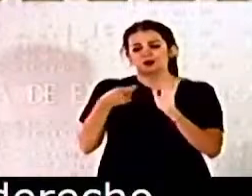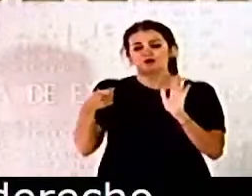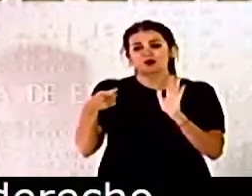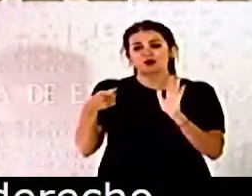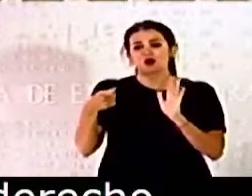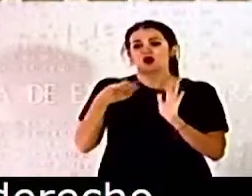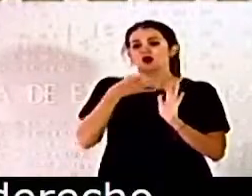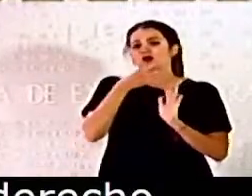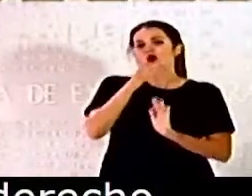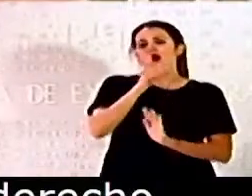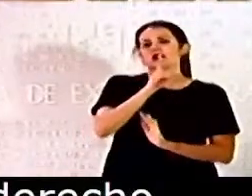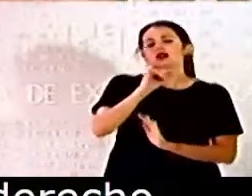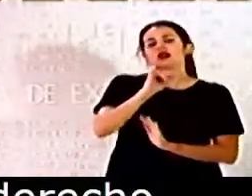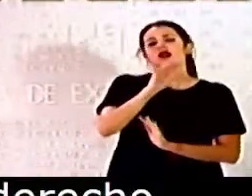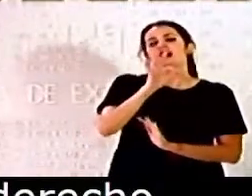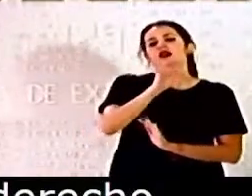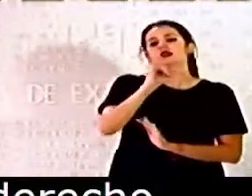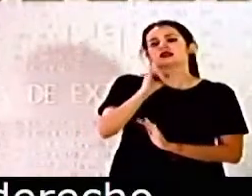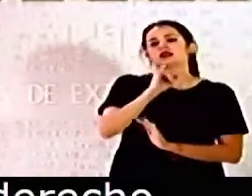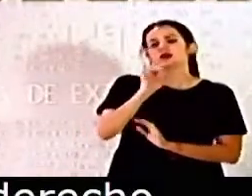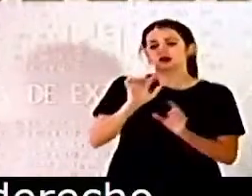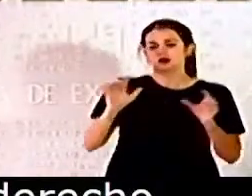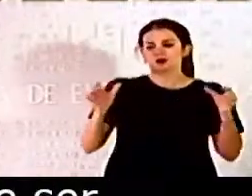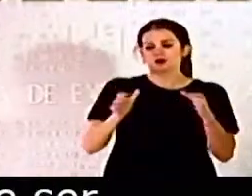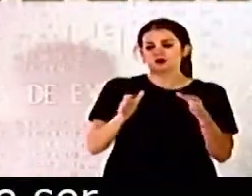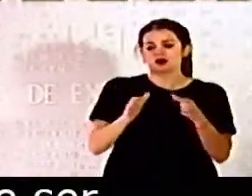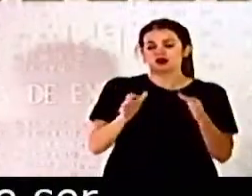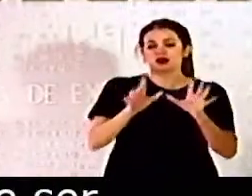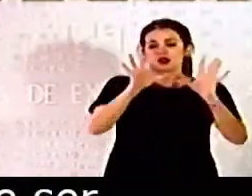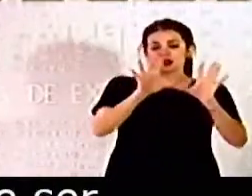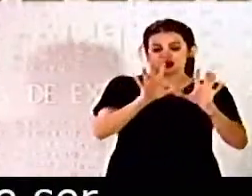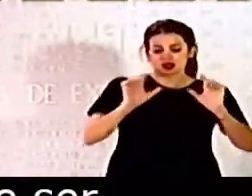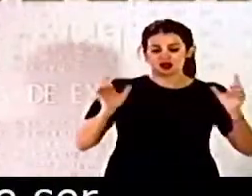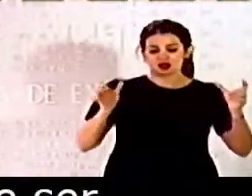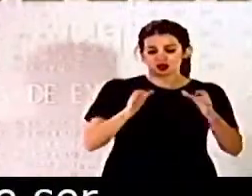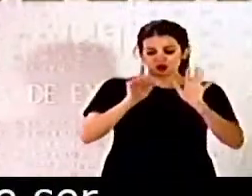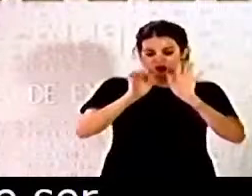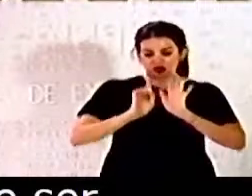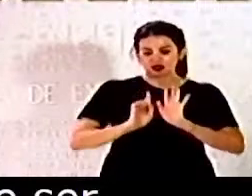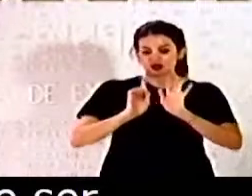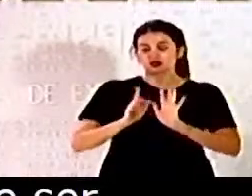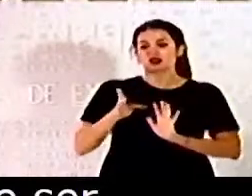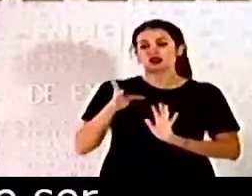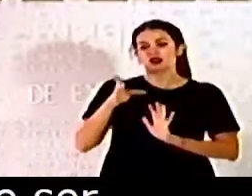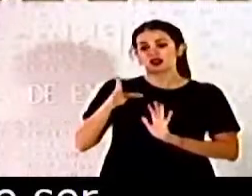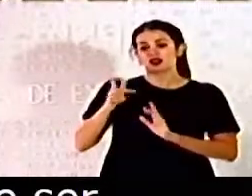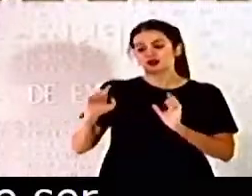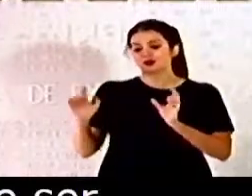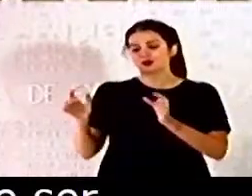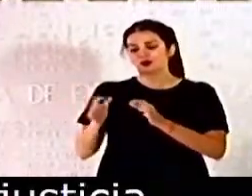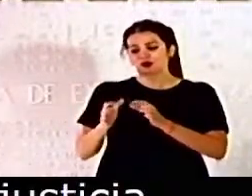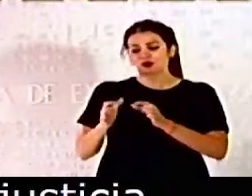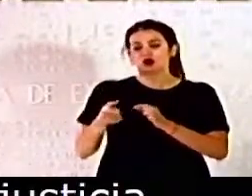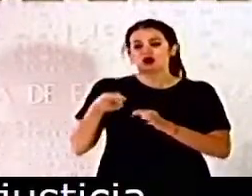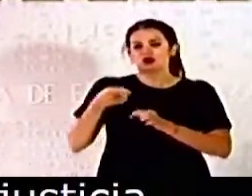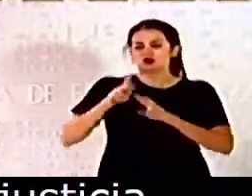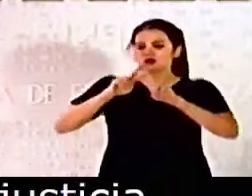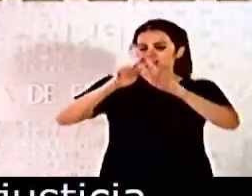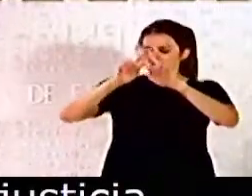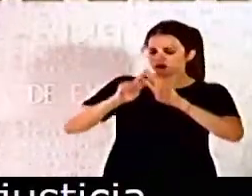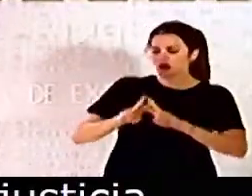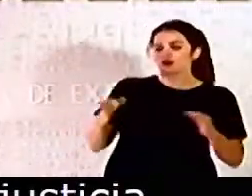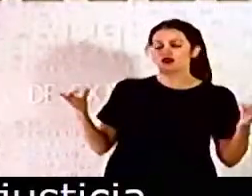TSJ. Pasar de 10 a 6 es limitar el derecho de reunión de las personas. Tiene que ser ratificado, porque es un derecho